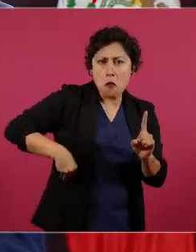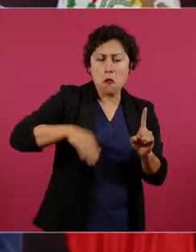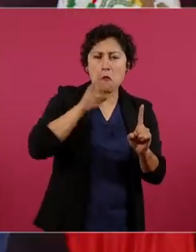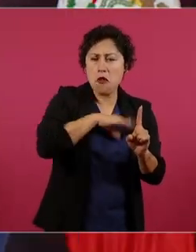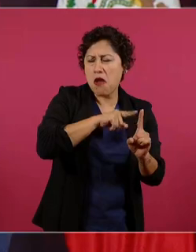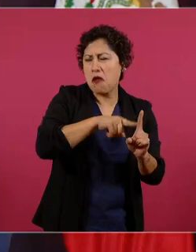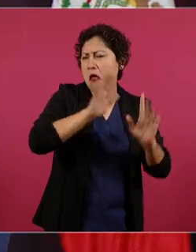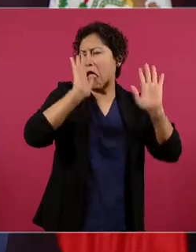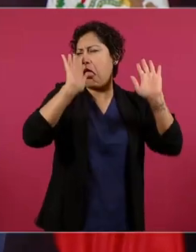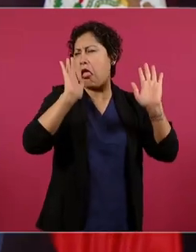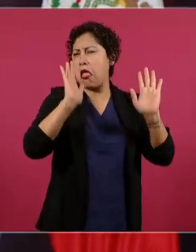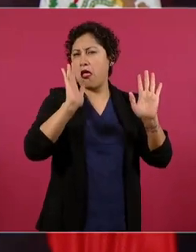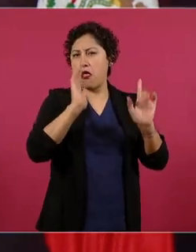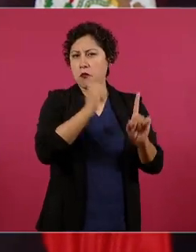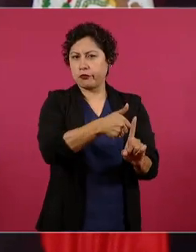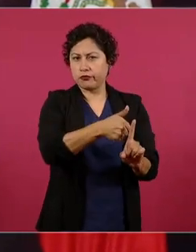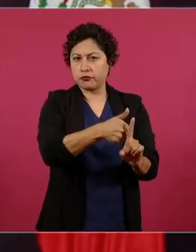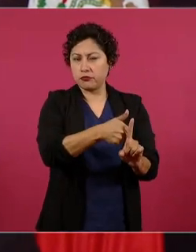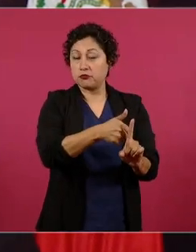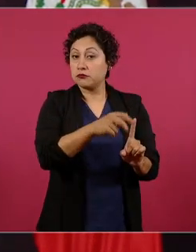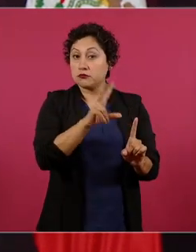hijos.